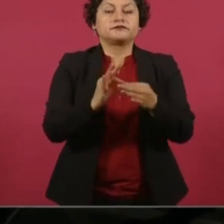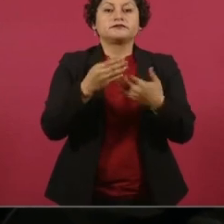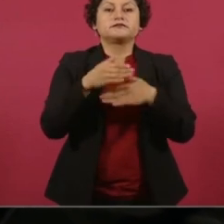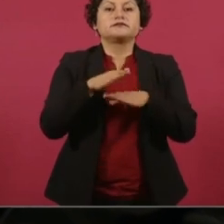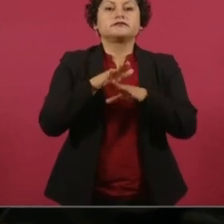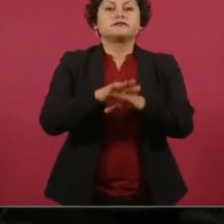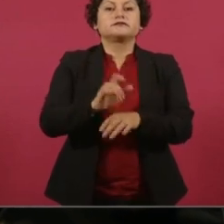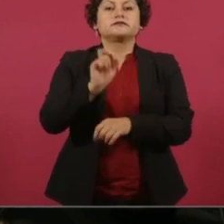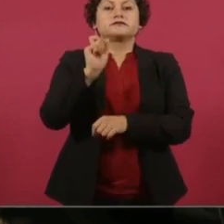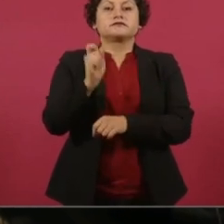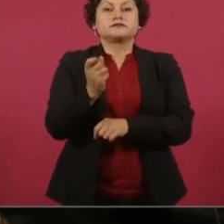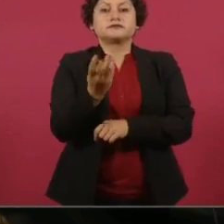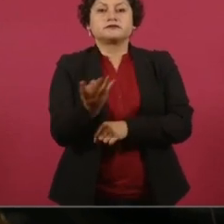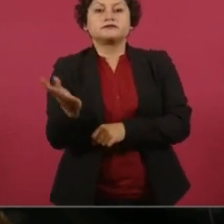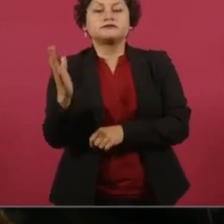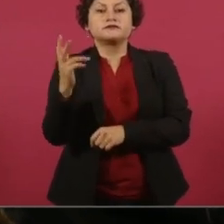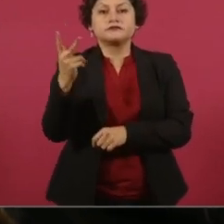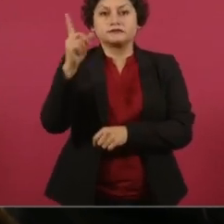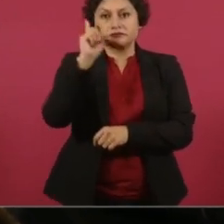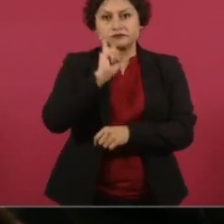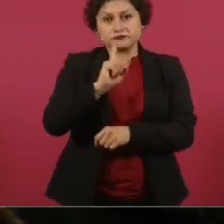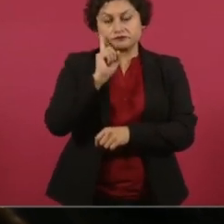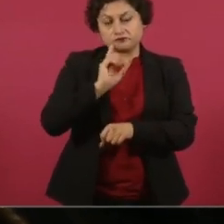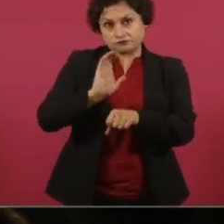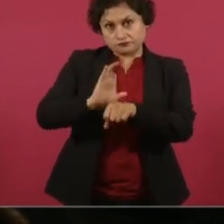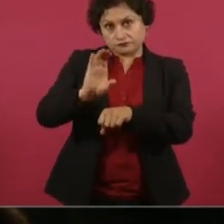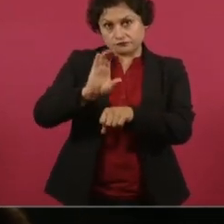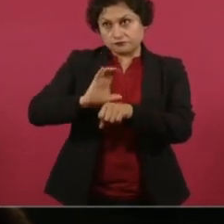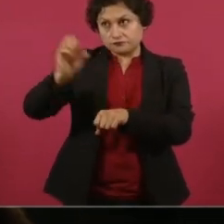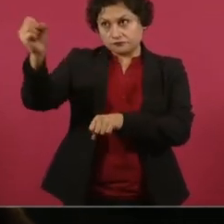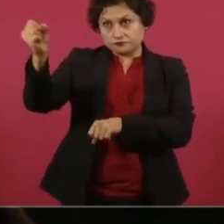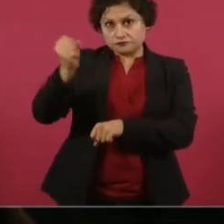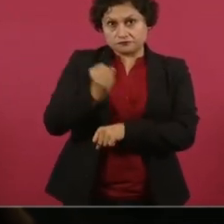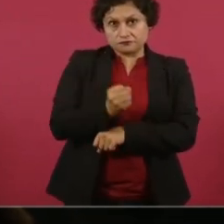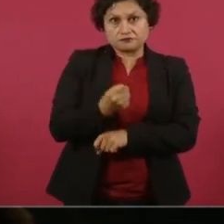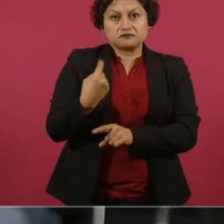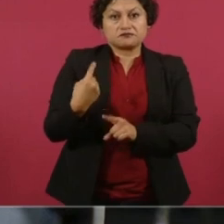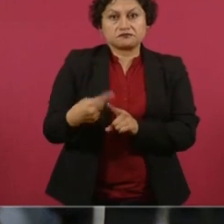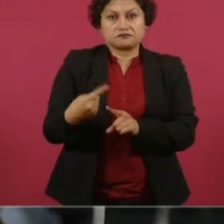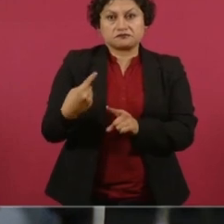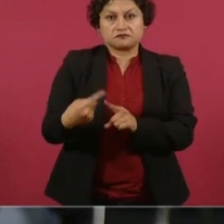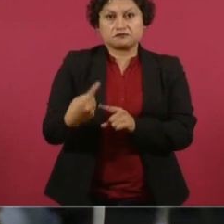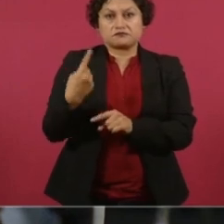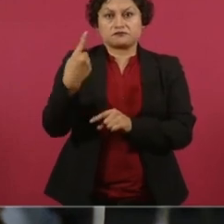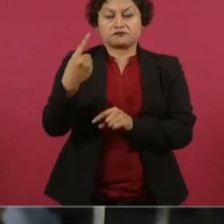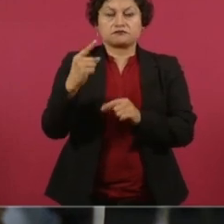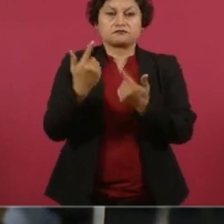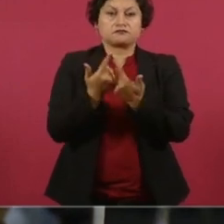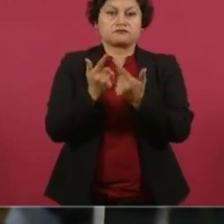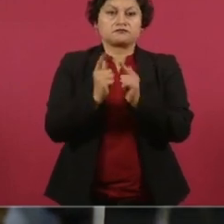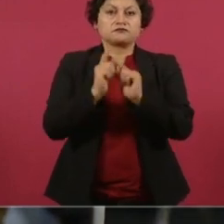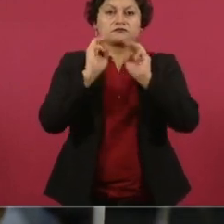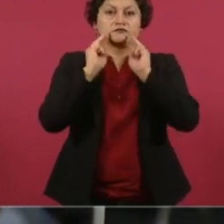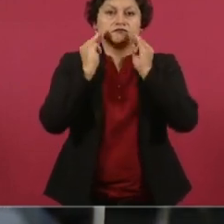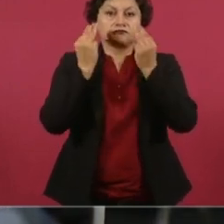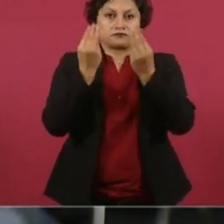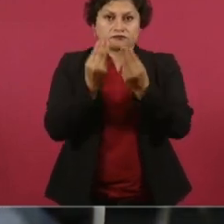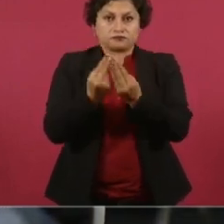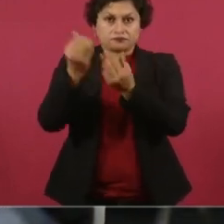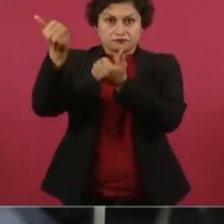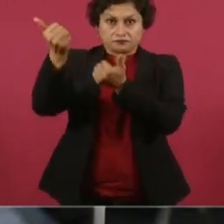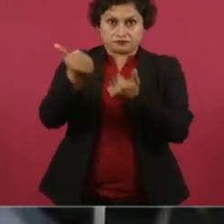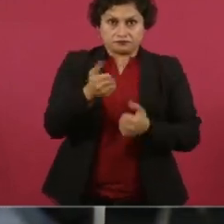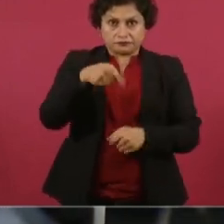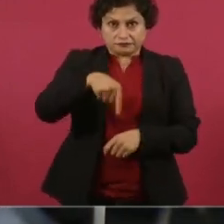de 8 mujeres colombianas que habrían sido traídas a México por parte de una organización criminal. ¿Fueron traídas a